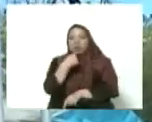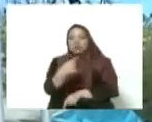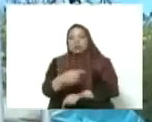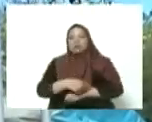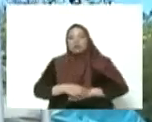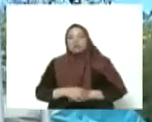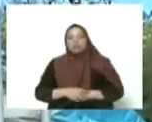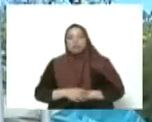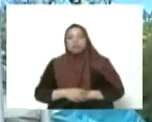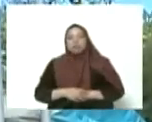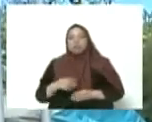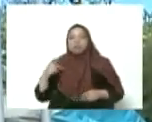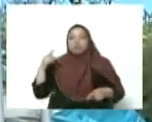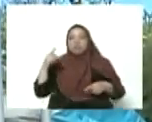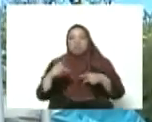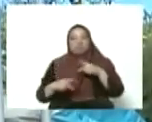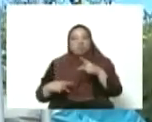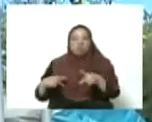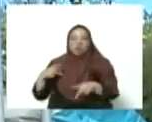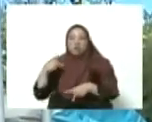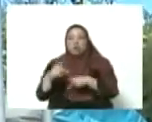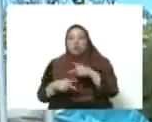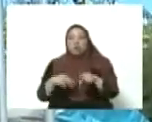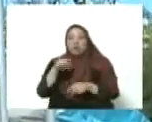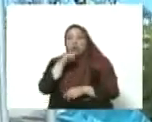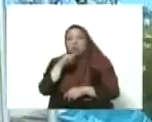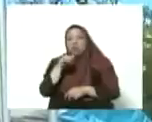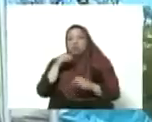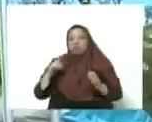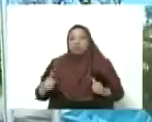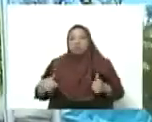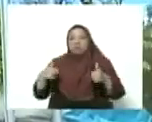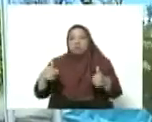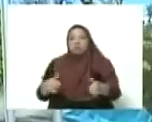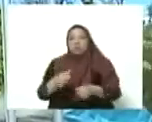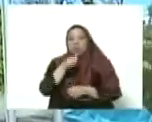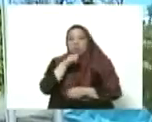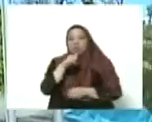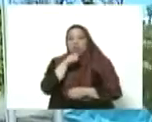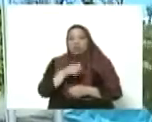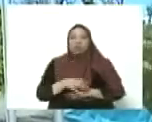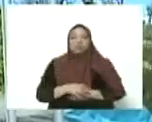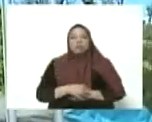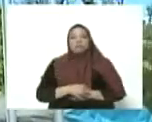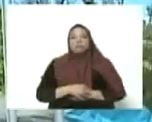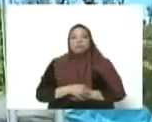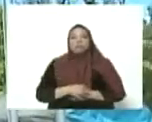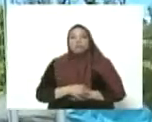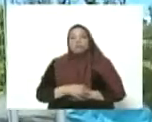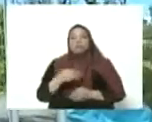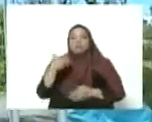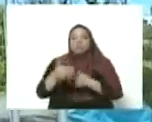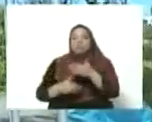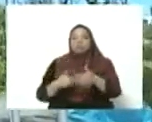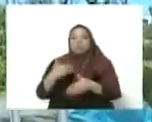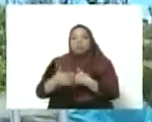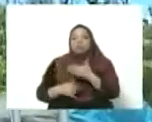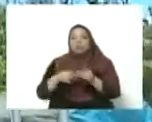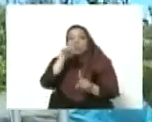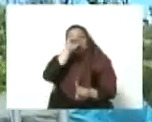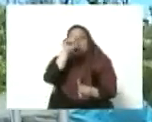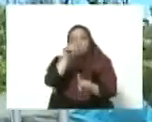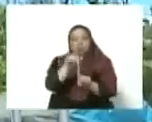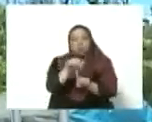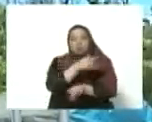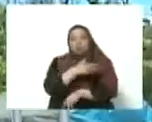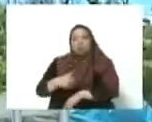el progreso de la apertura de las fronteras va a ser de forma paulatina y con el objetivo, como lo ha